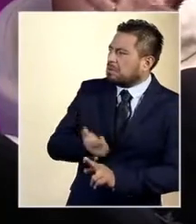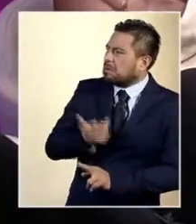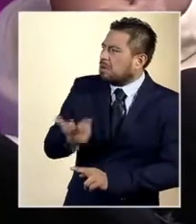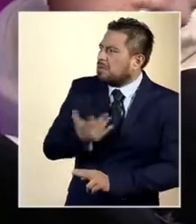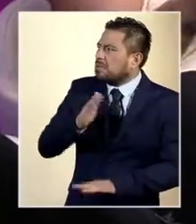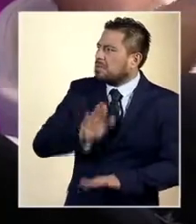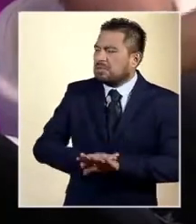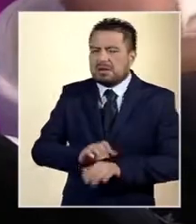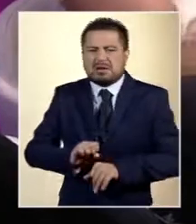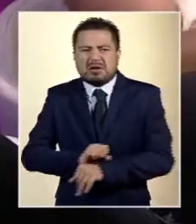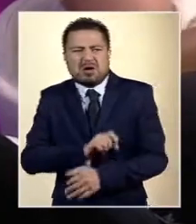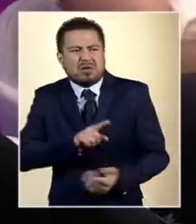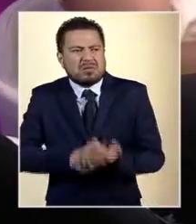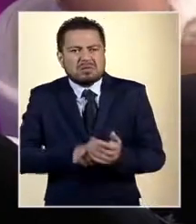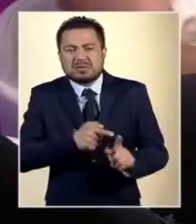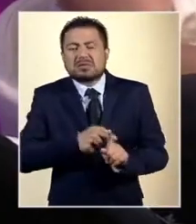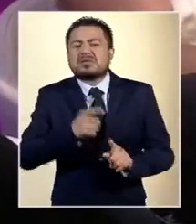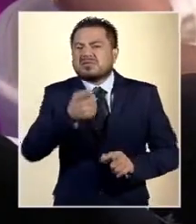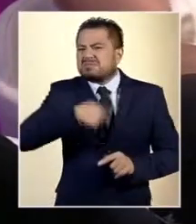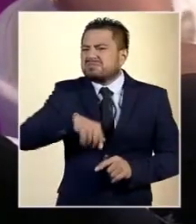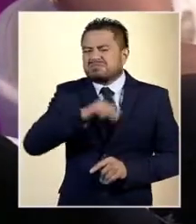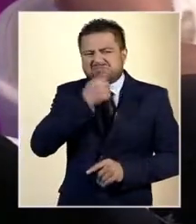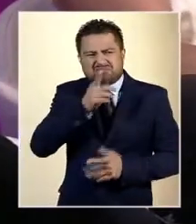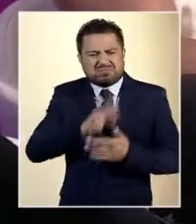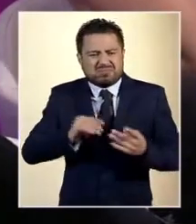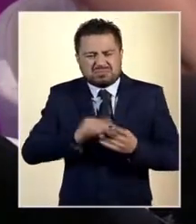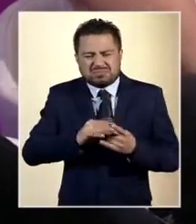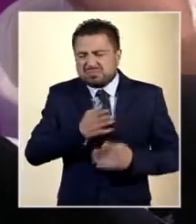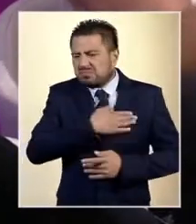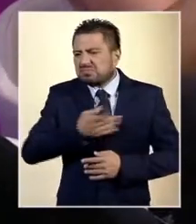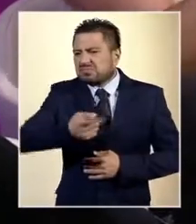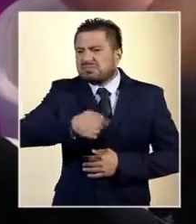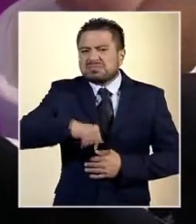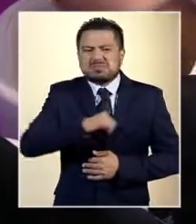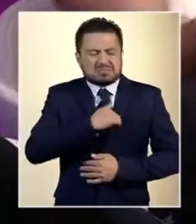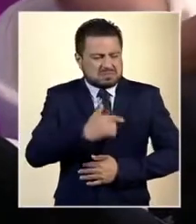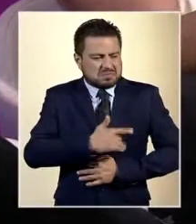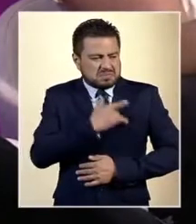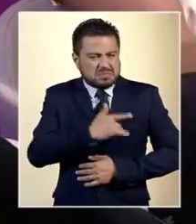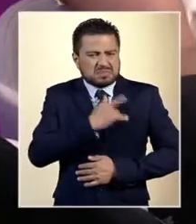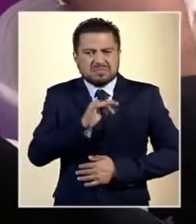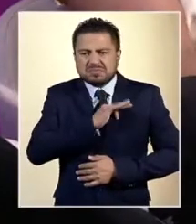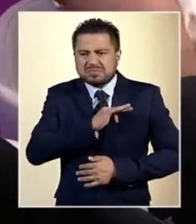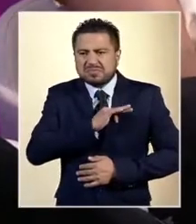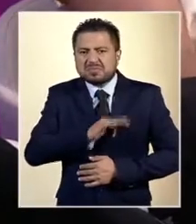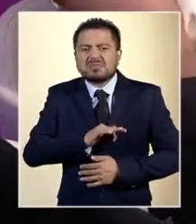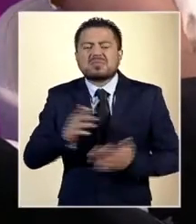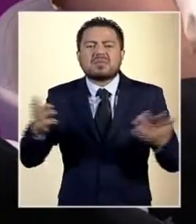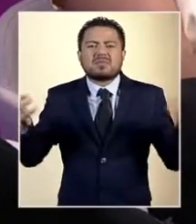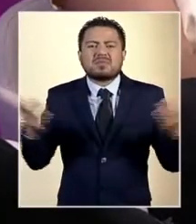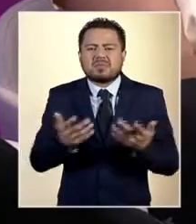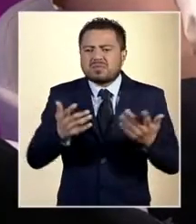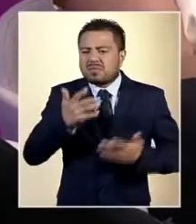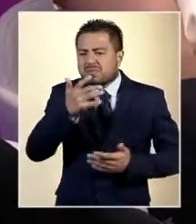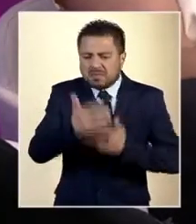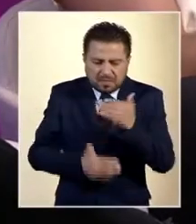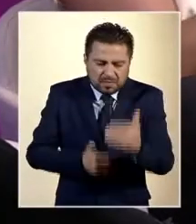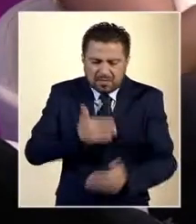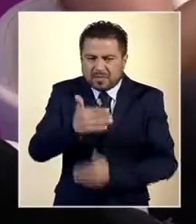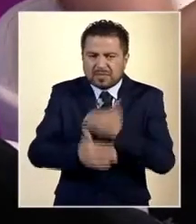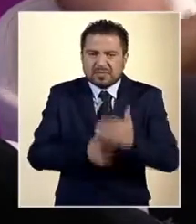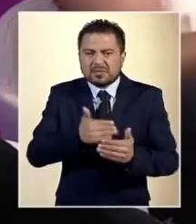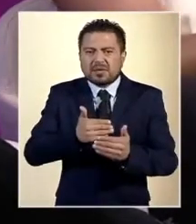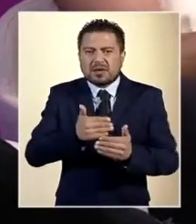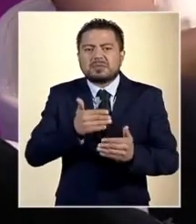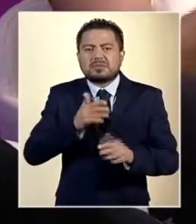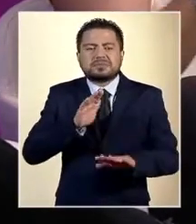menos dóciles. Y entonces nosotros dijimos, no, bueno, pues a nosotros nos parece que podríamos hacer un proceso que